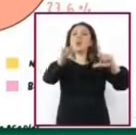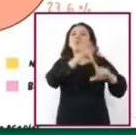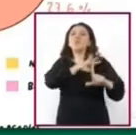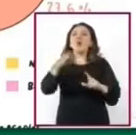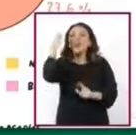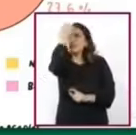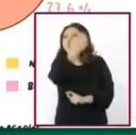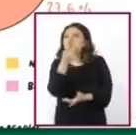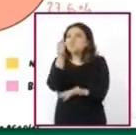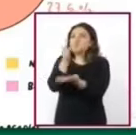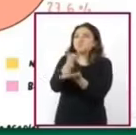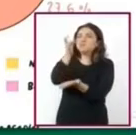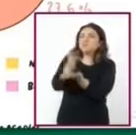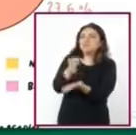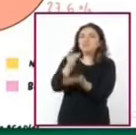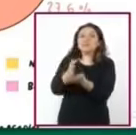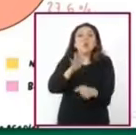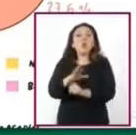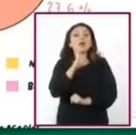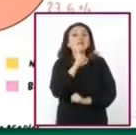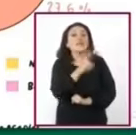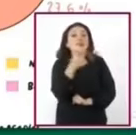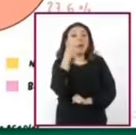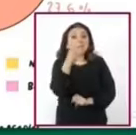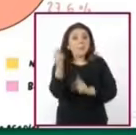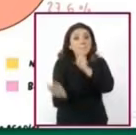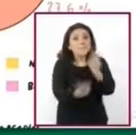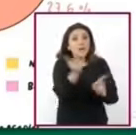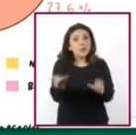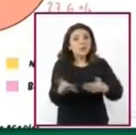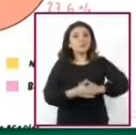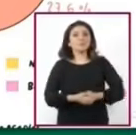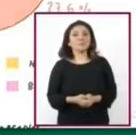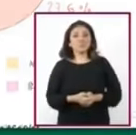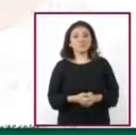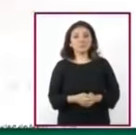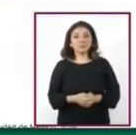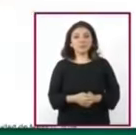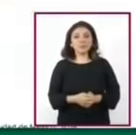permite analizar visualmente el resultado de la encuesta.